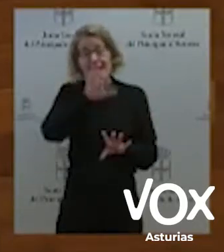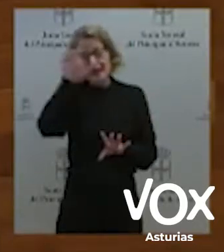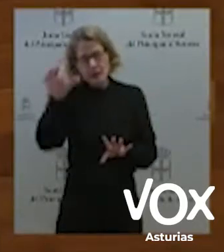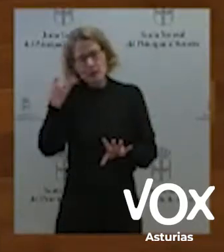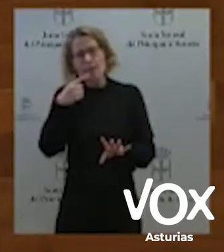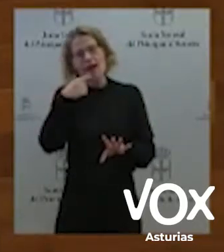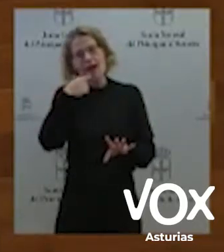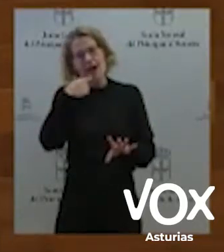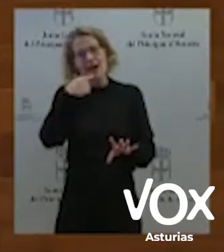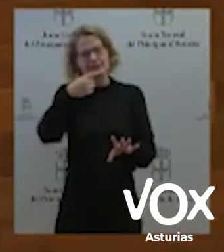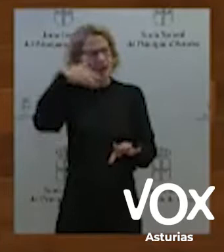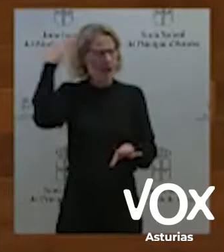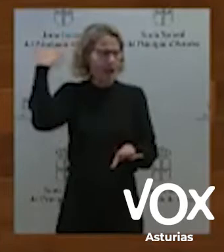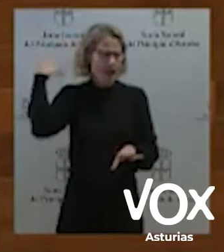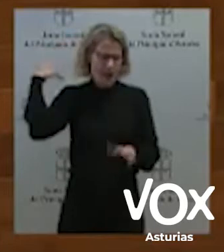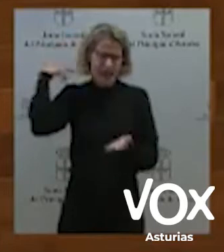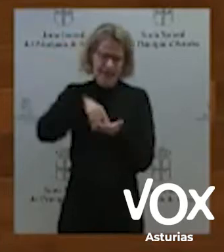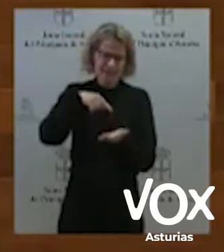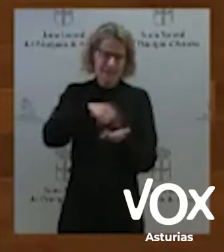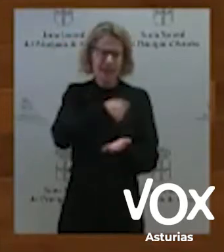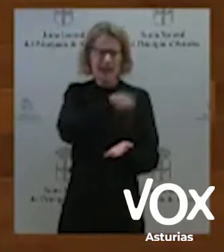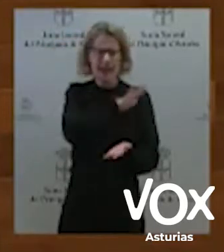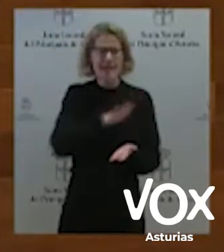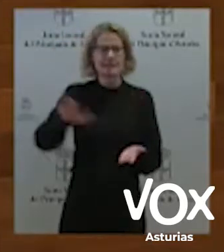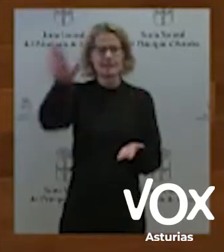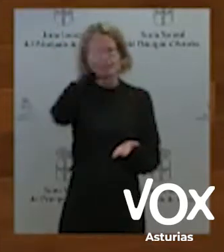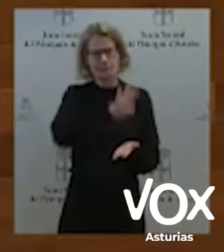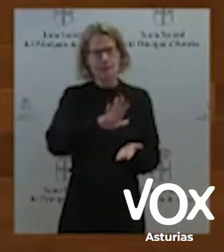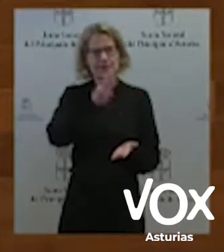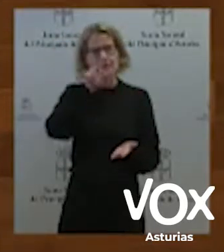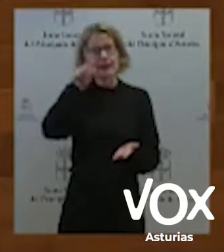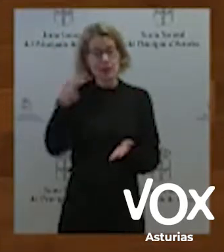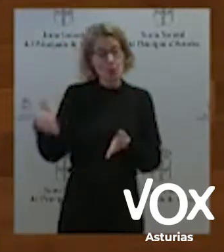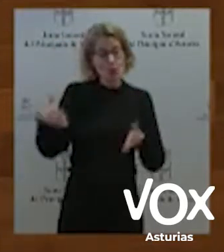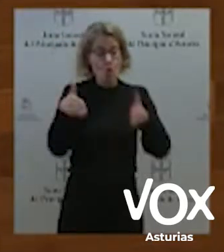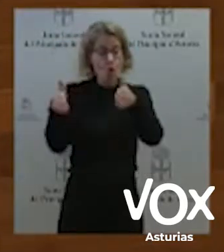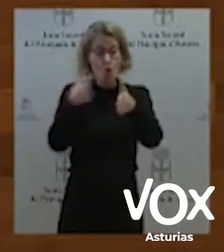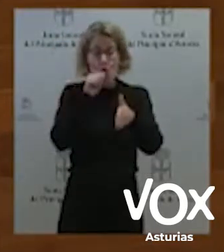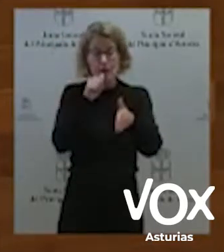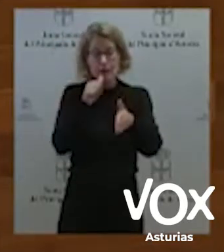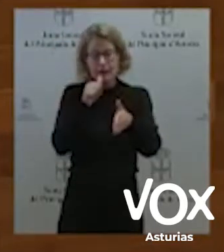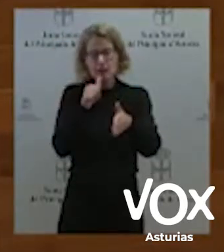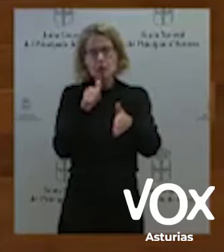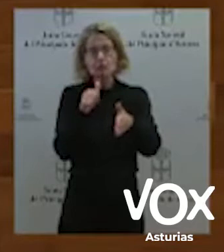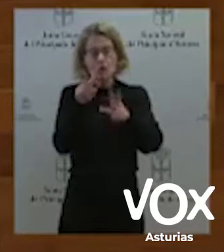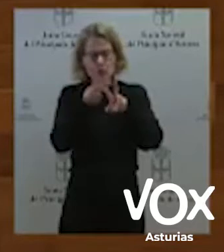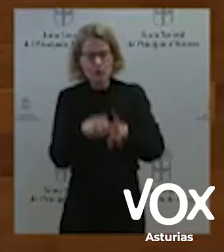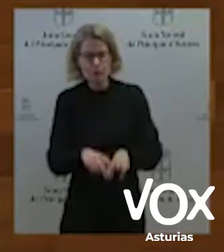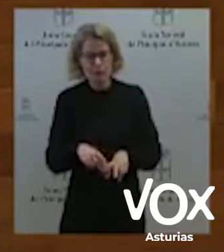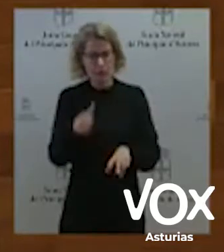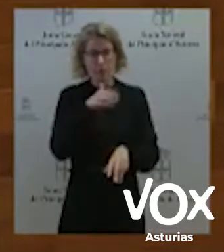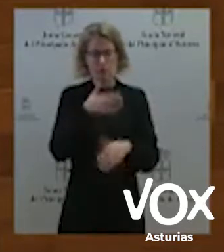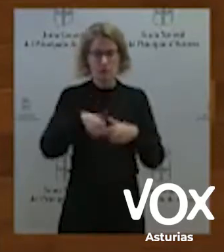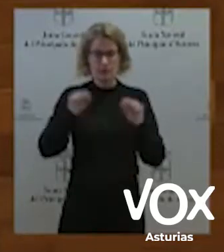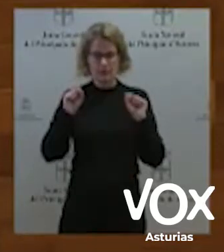el objetivo de evitar ser sancionados. Vamos a abstenernos a su iniciativa fiscal, pero por